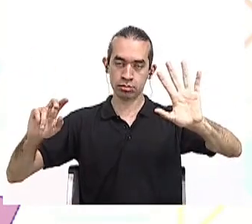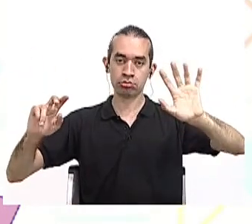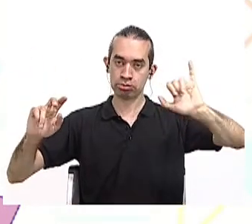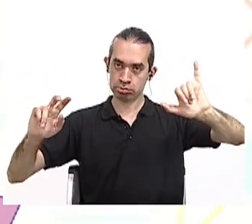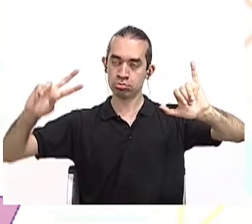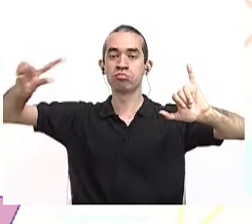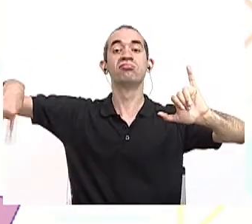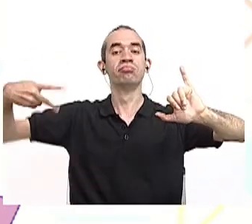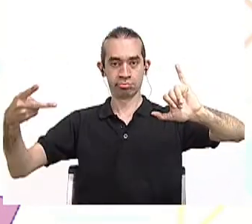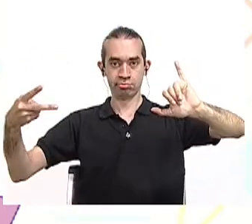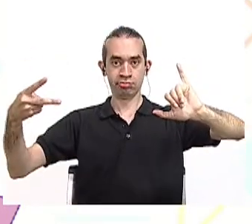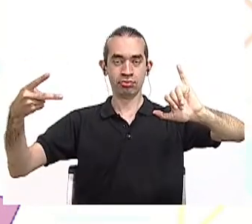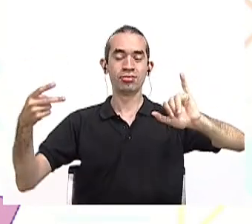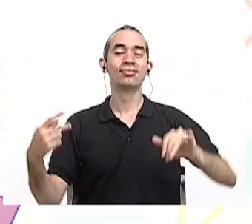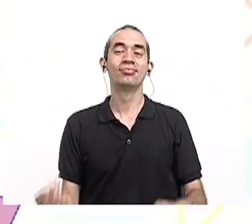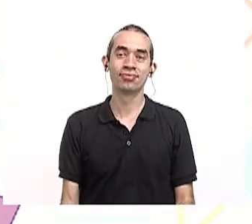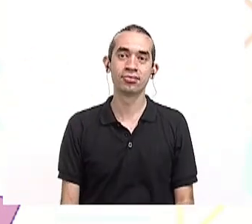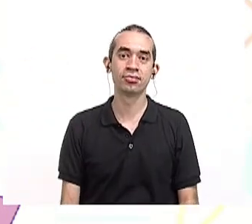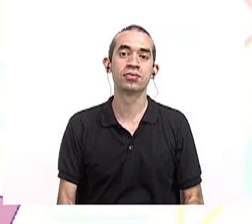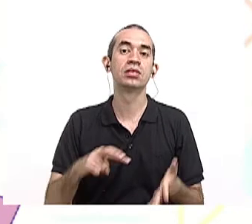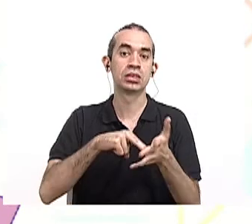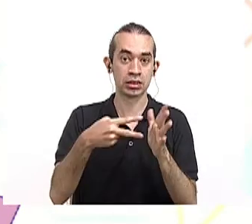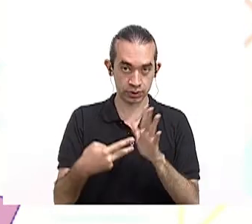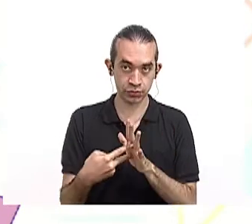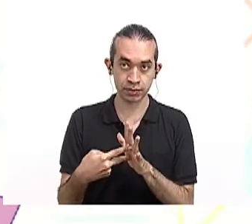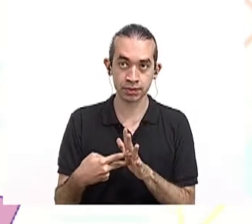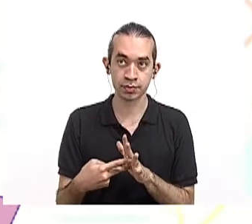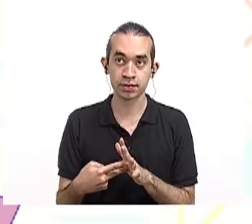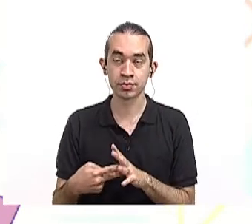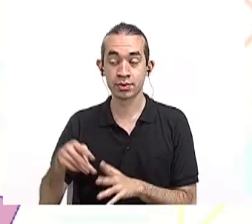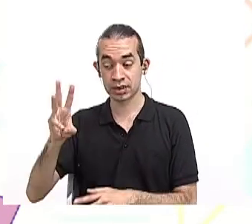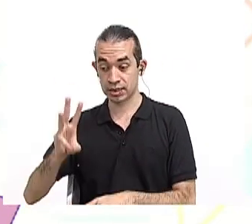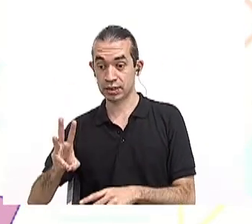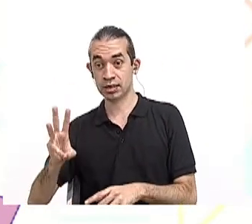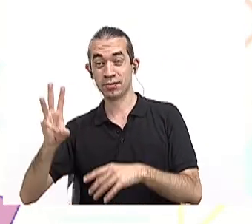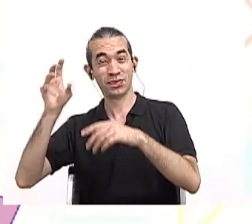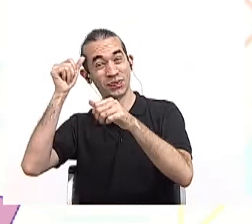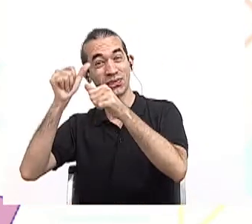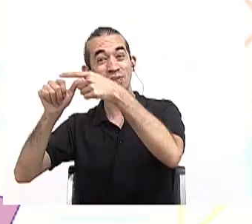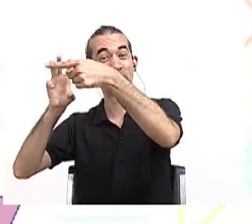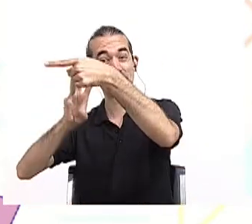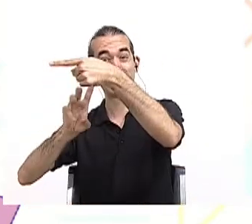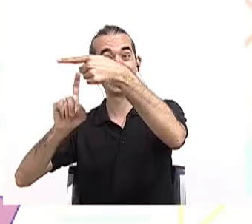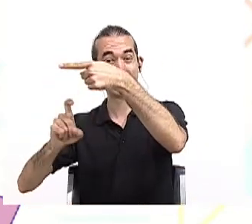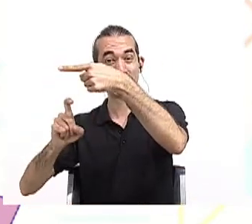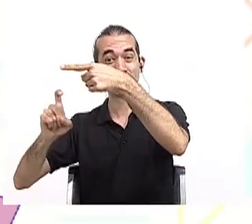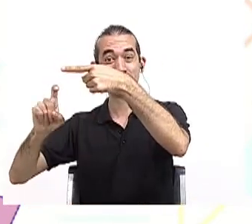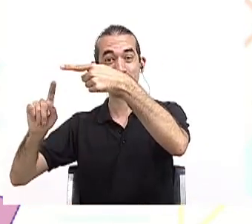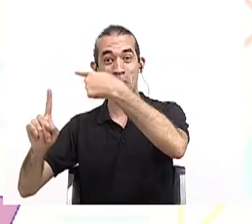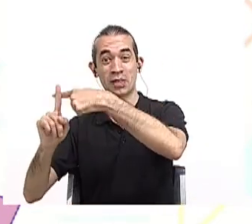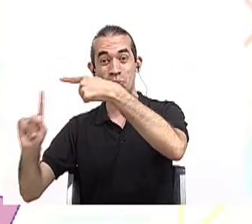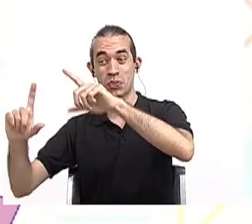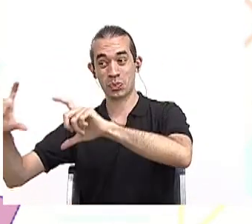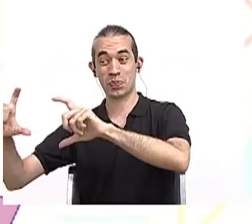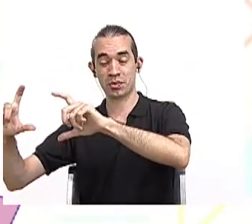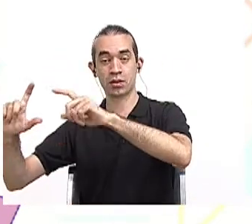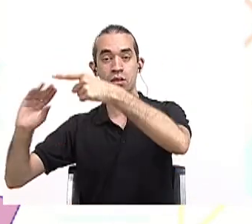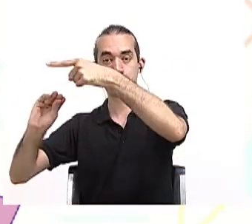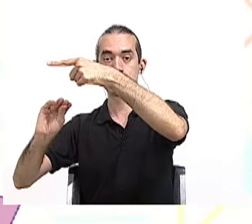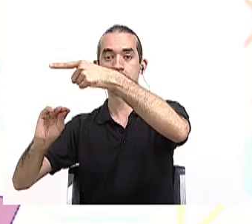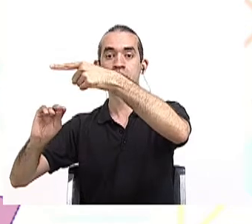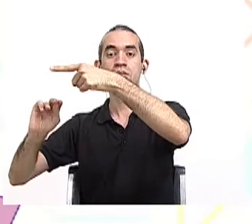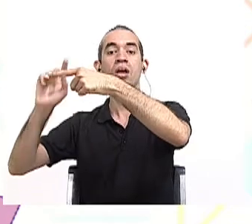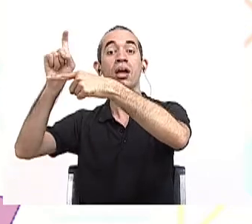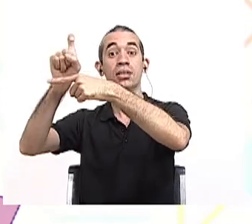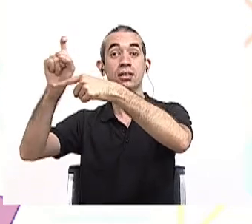quiere decir que ahora el 6x más 1 va a estar en el numerador y el x